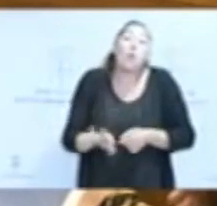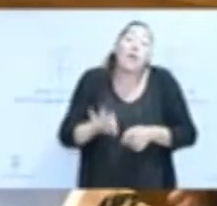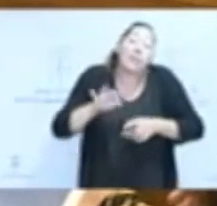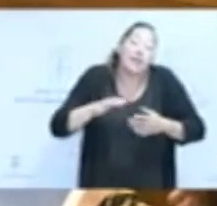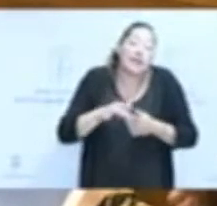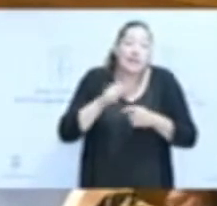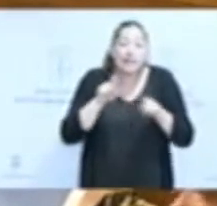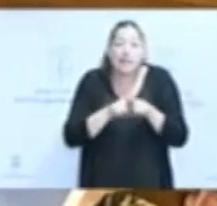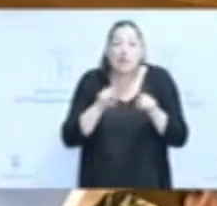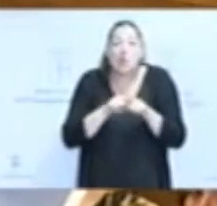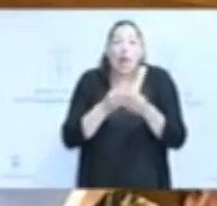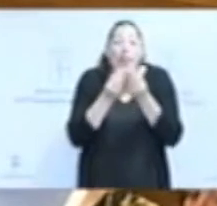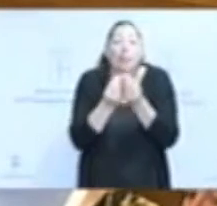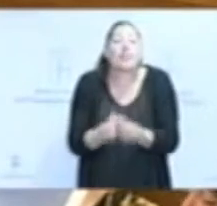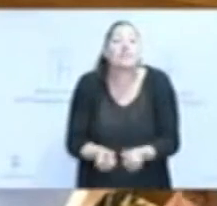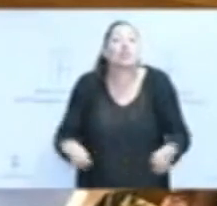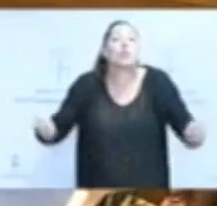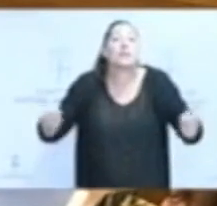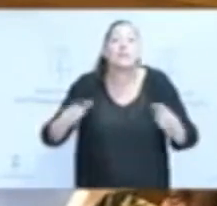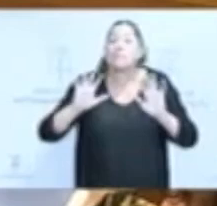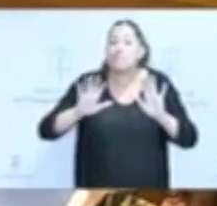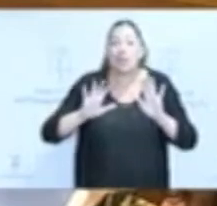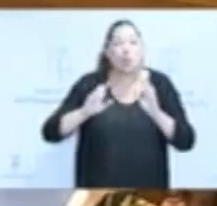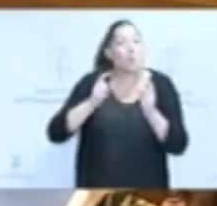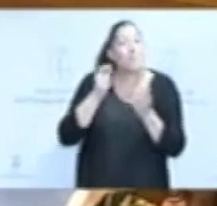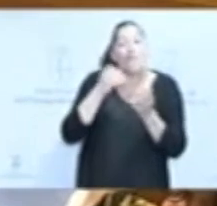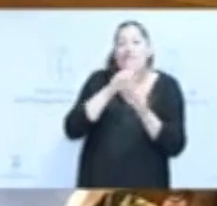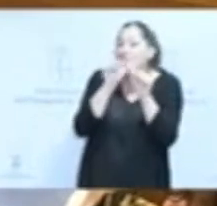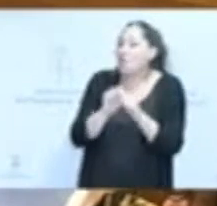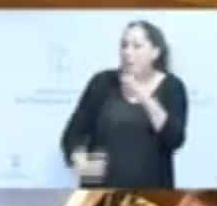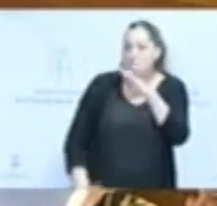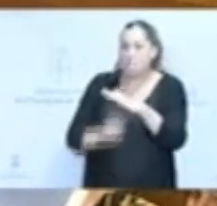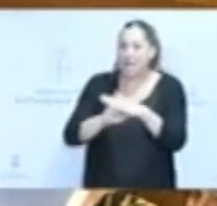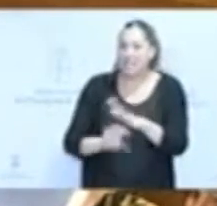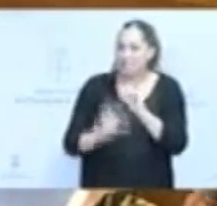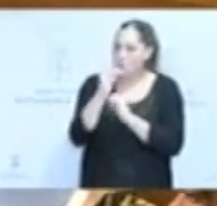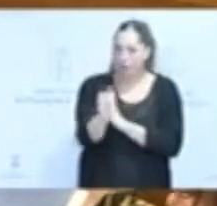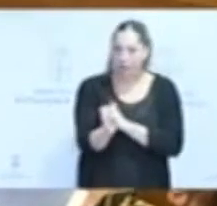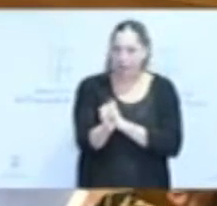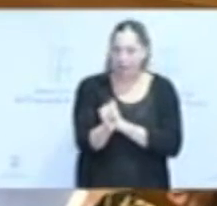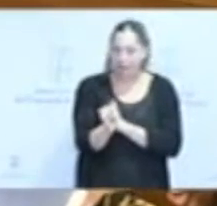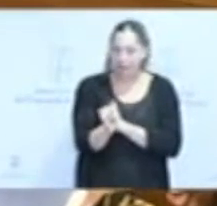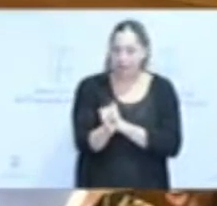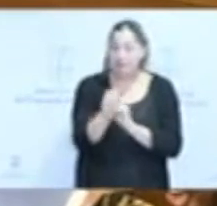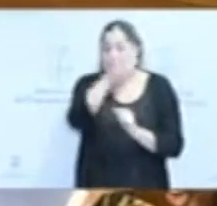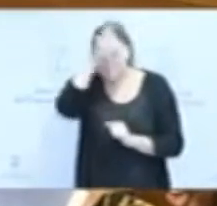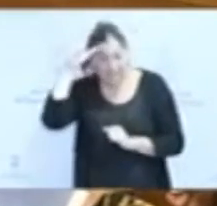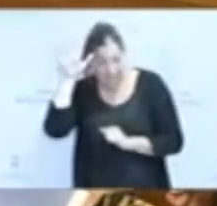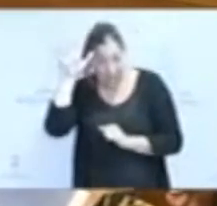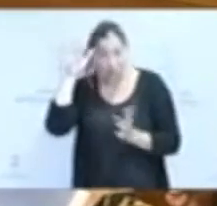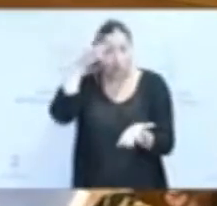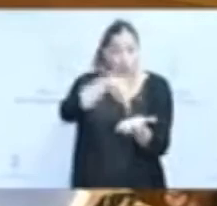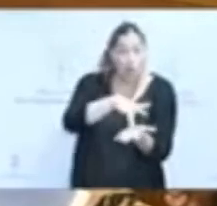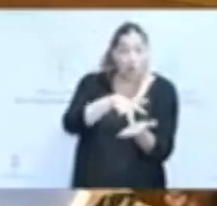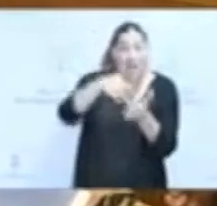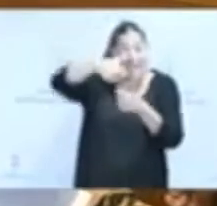los disolventes tiene un punto de saturación. Llega el verano y ahora los daños habituales que causa a los sisoneses